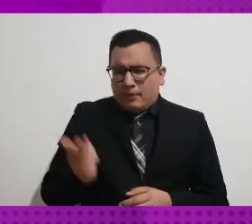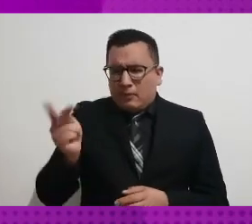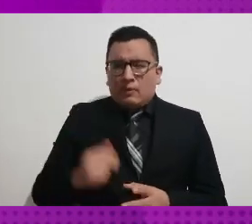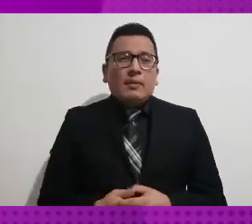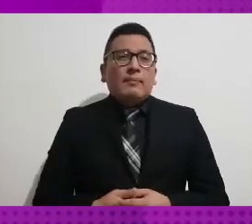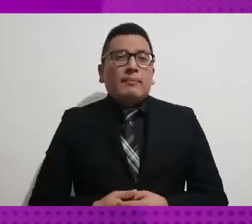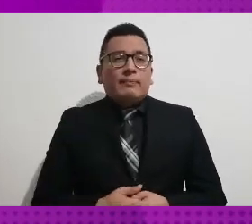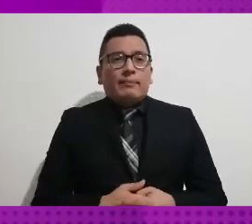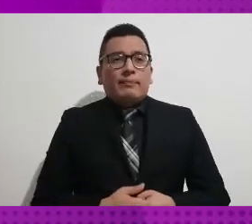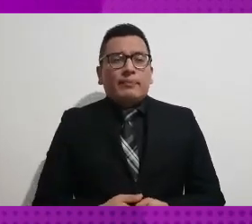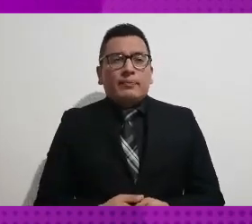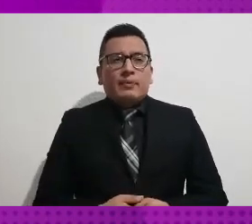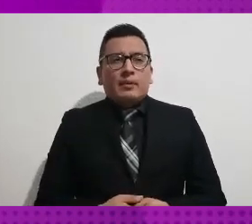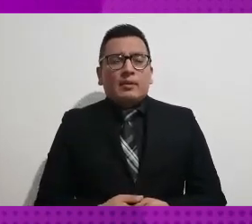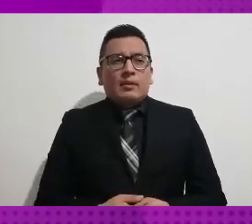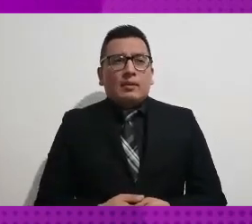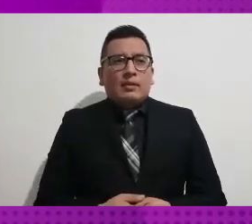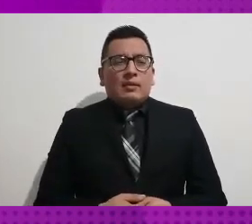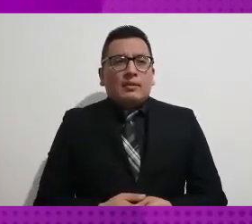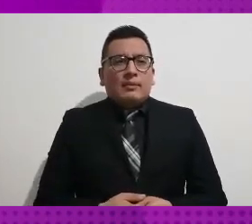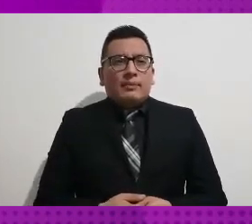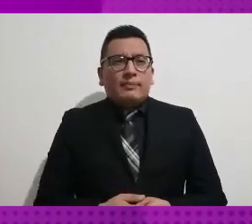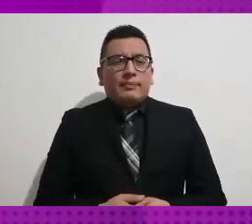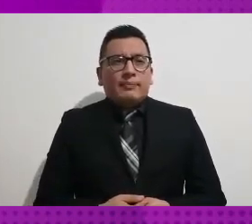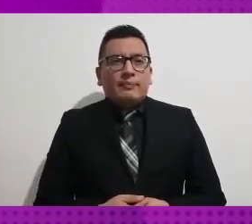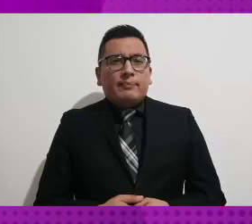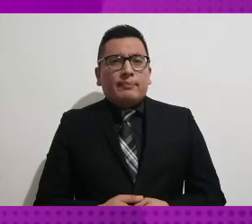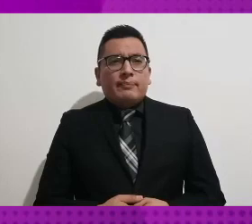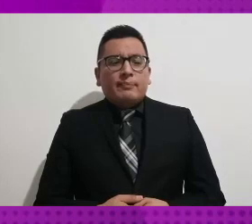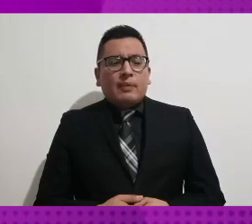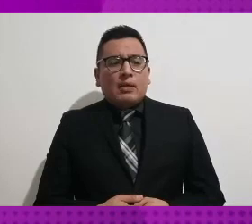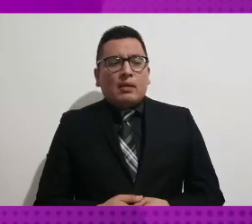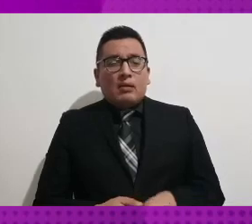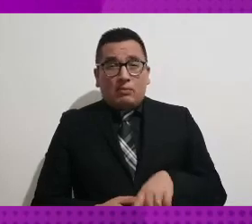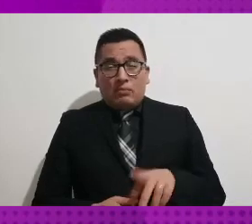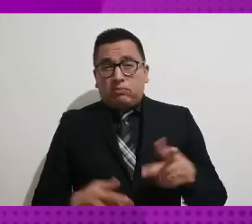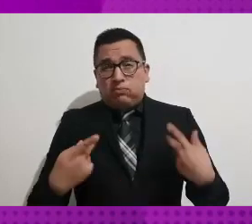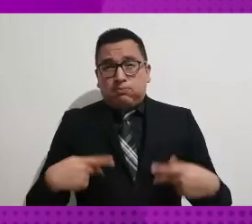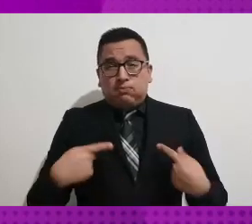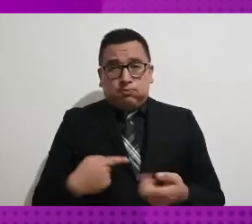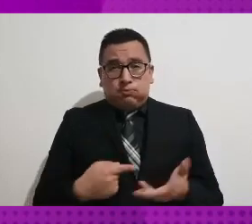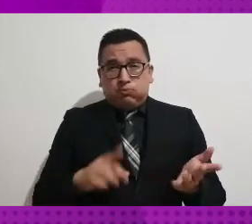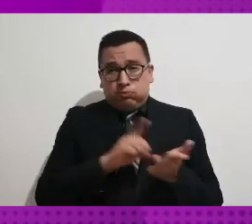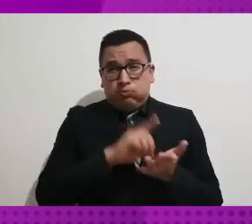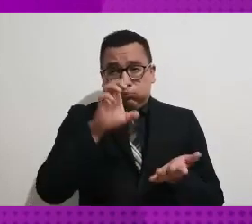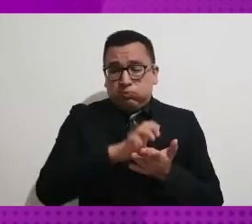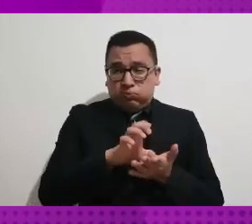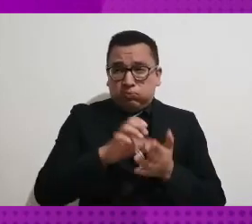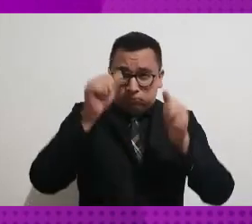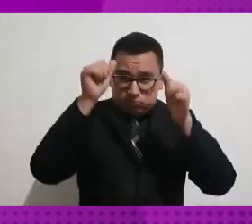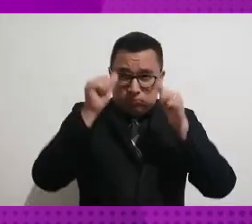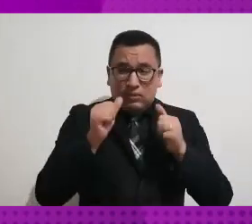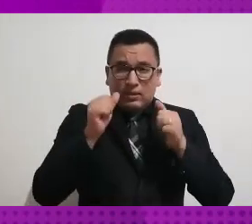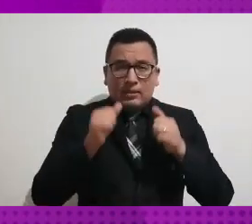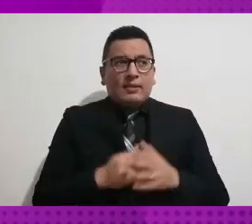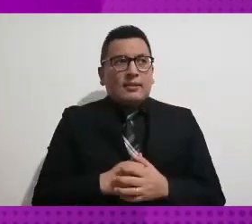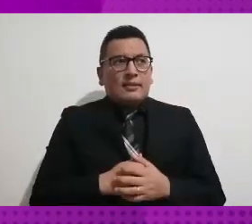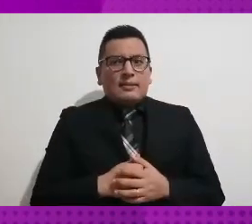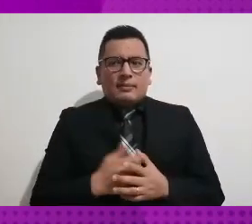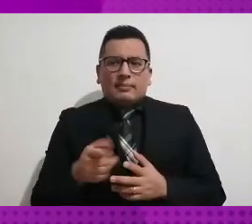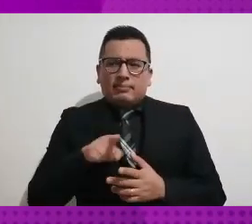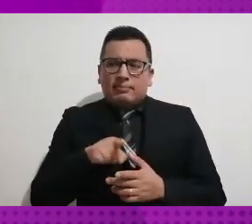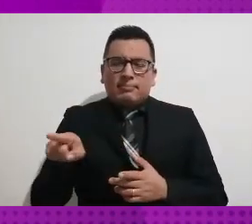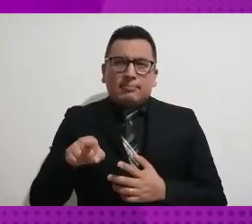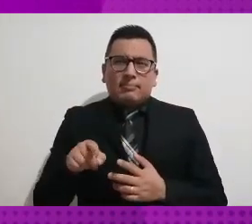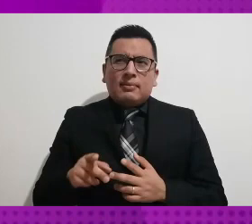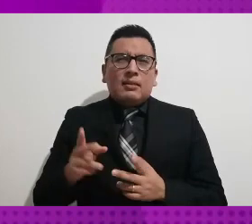¿Podría platicarme cómo fue el proceso de integrar estos derechos de las personas con discapacidad visual en materia política electoral?